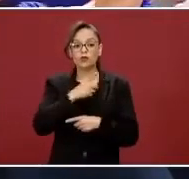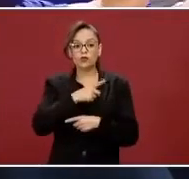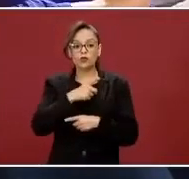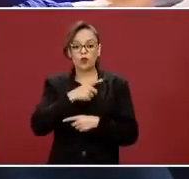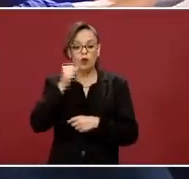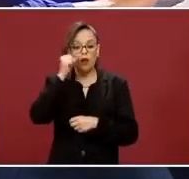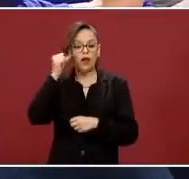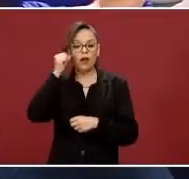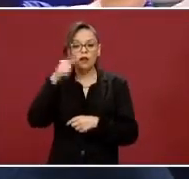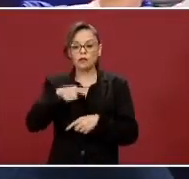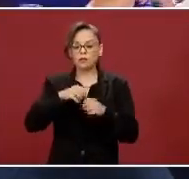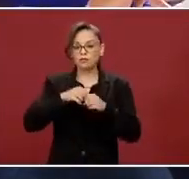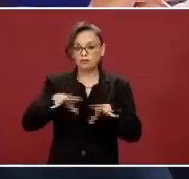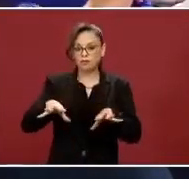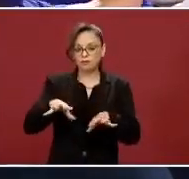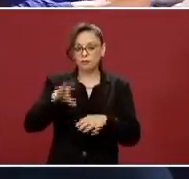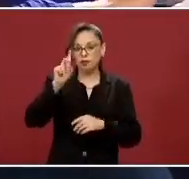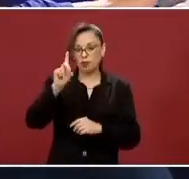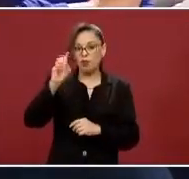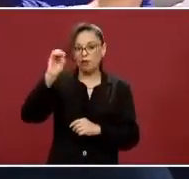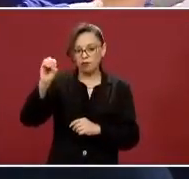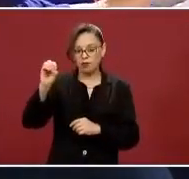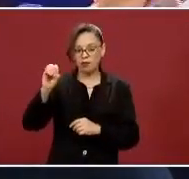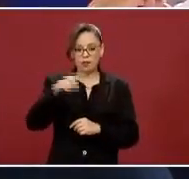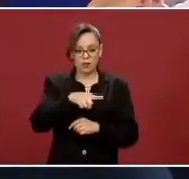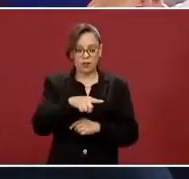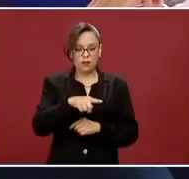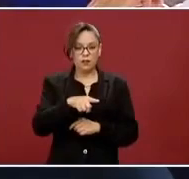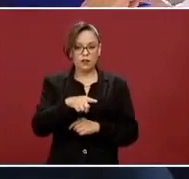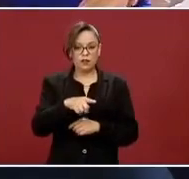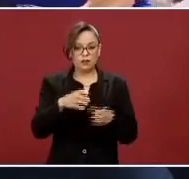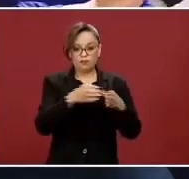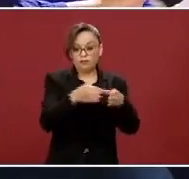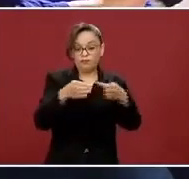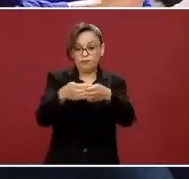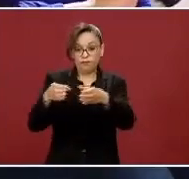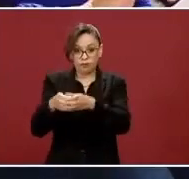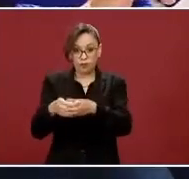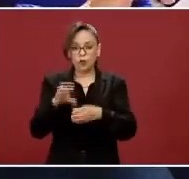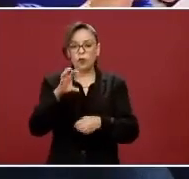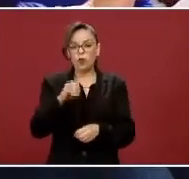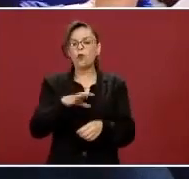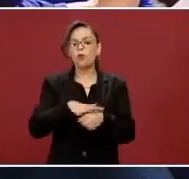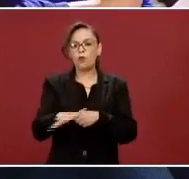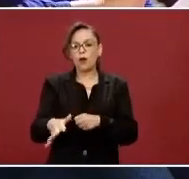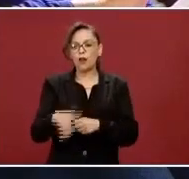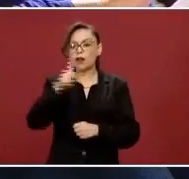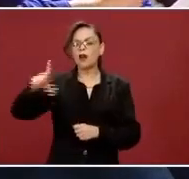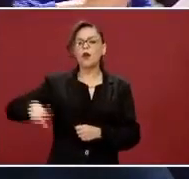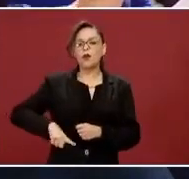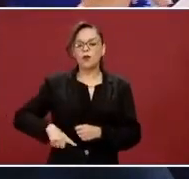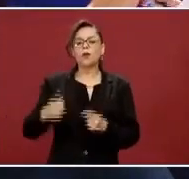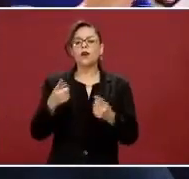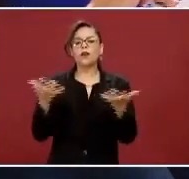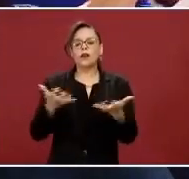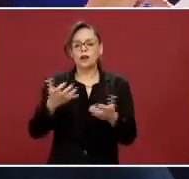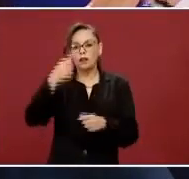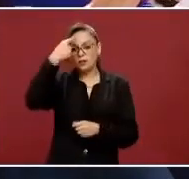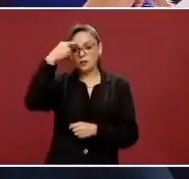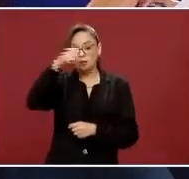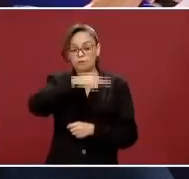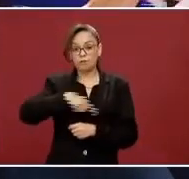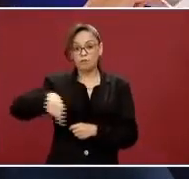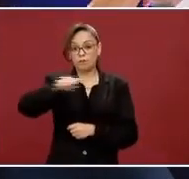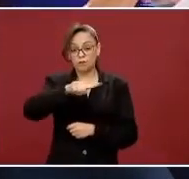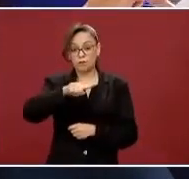había publicado en el Diario Oficial. Y ¿cómo va a hacer el gobierno para que realmente en el sector